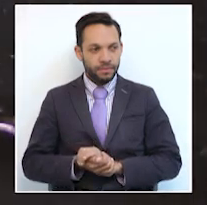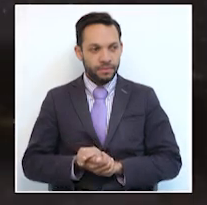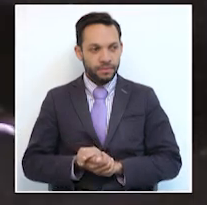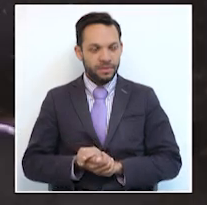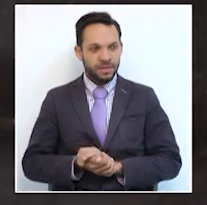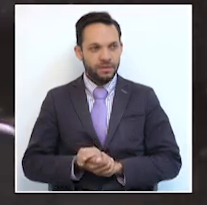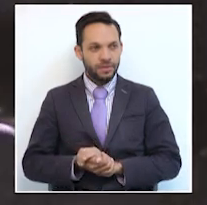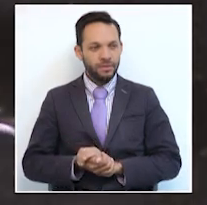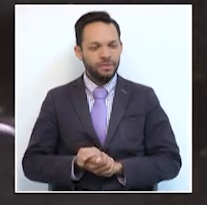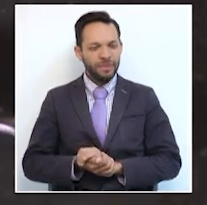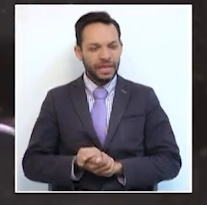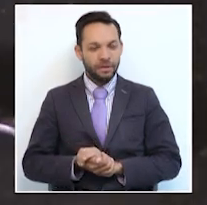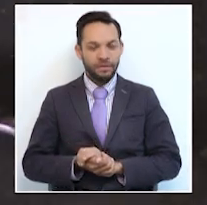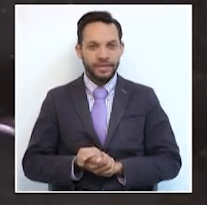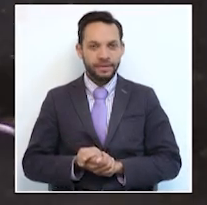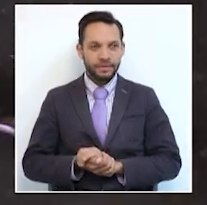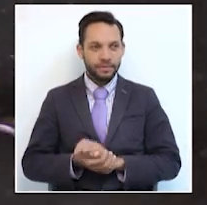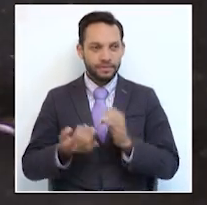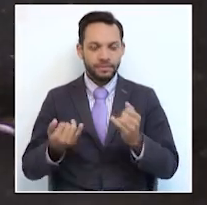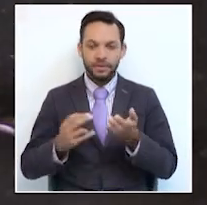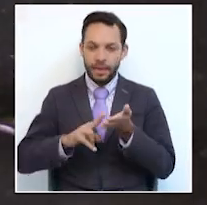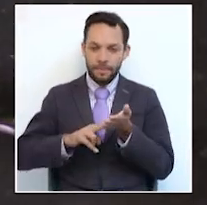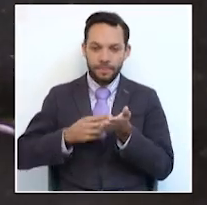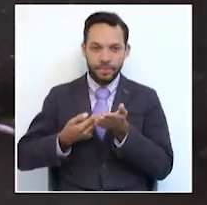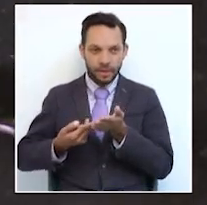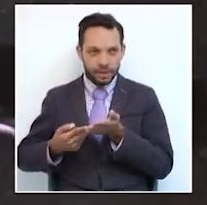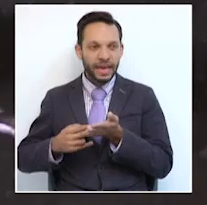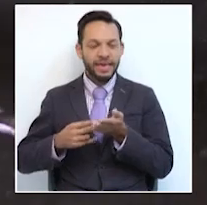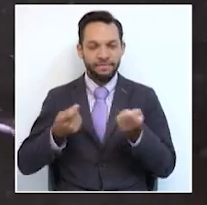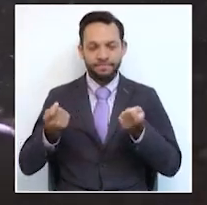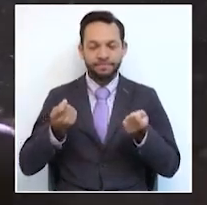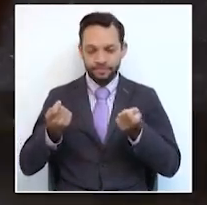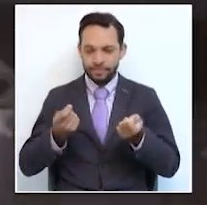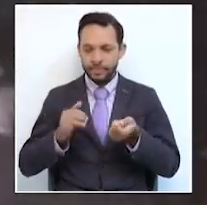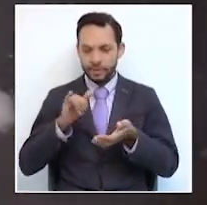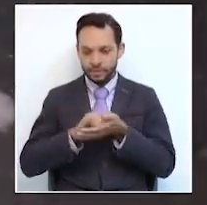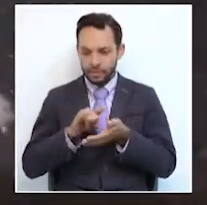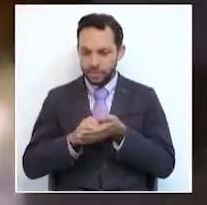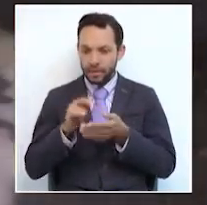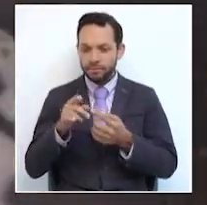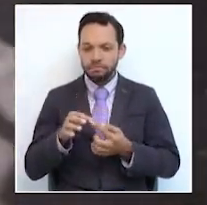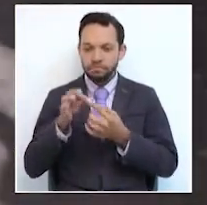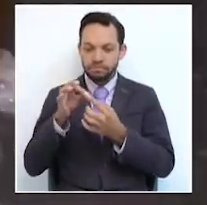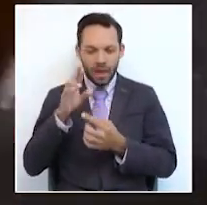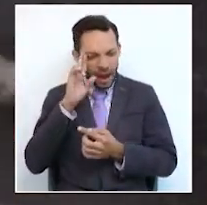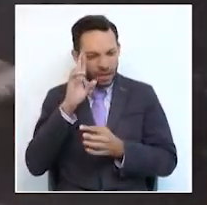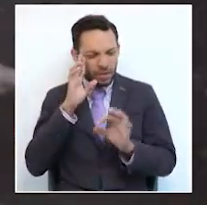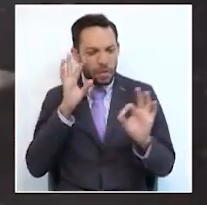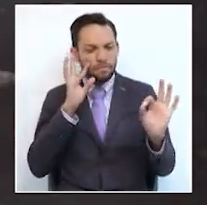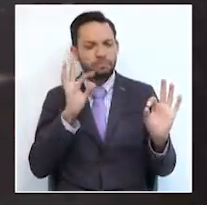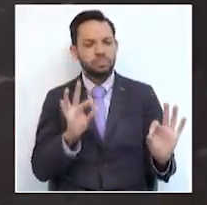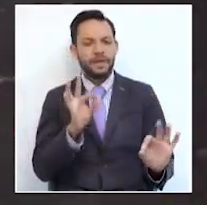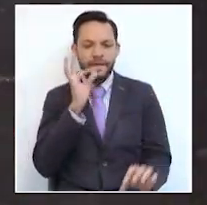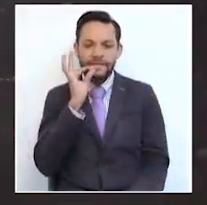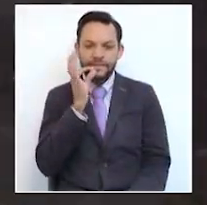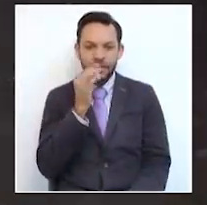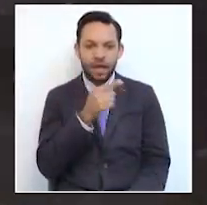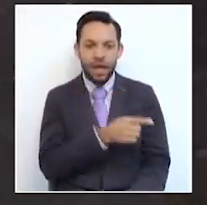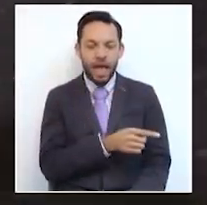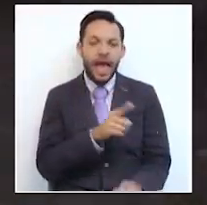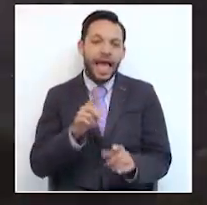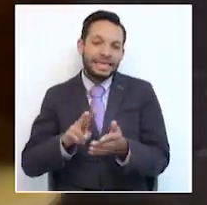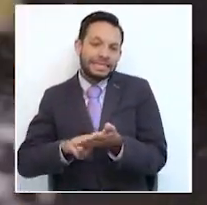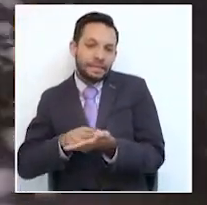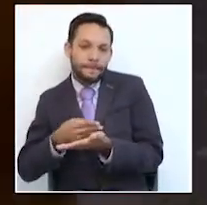la margarina es más económica que la mantequilla y lo cierto es que hay una buena razón para que así sea está inundada de grasas